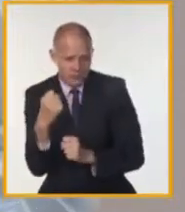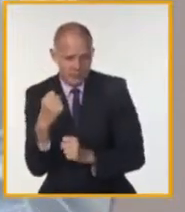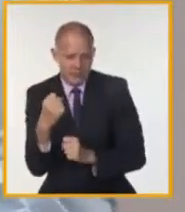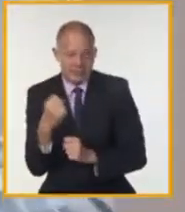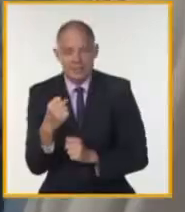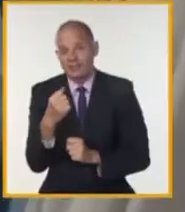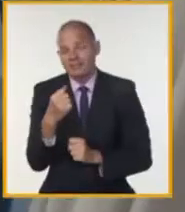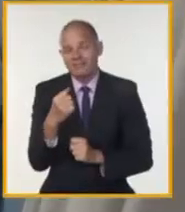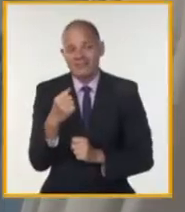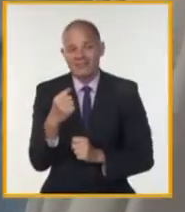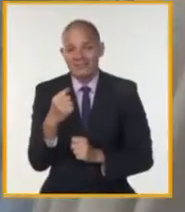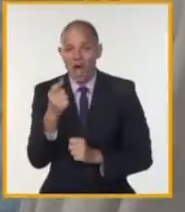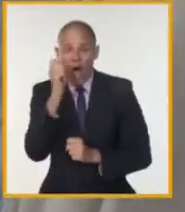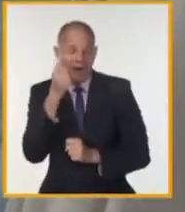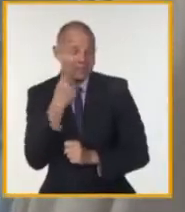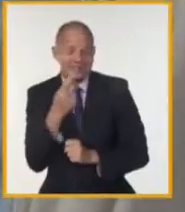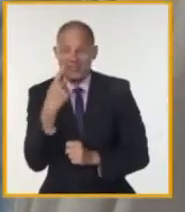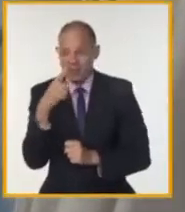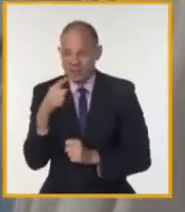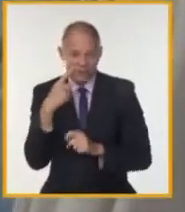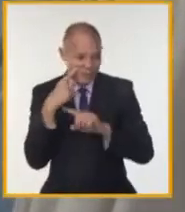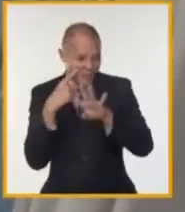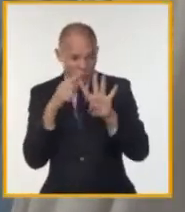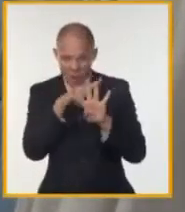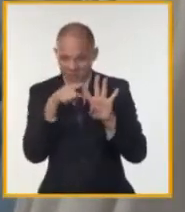¿no? Sí, pero además